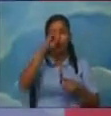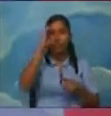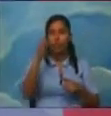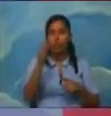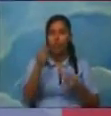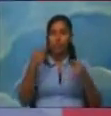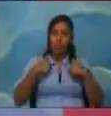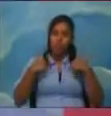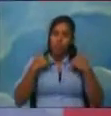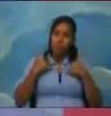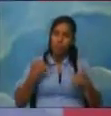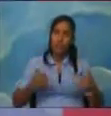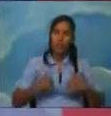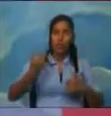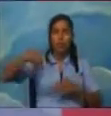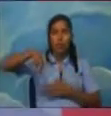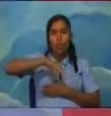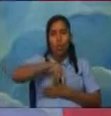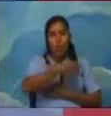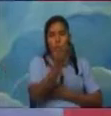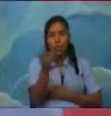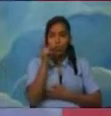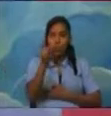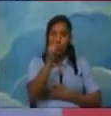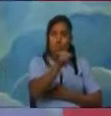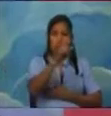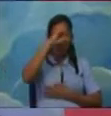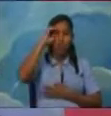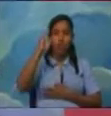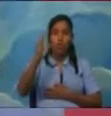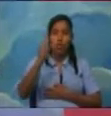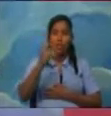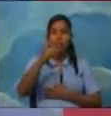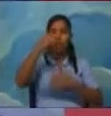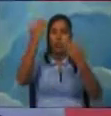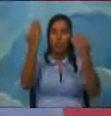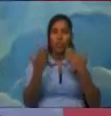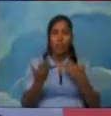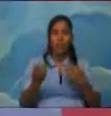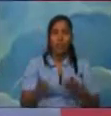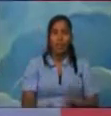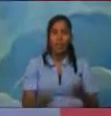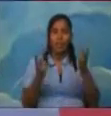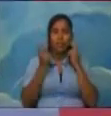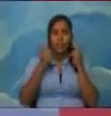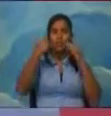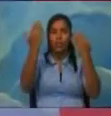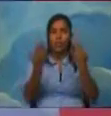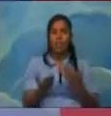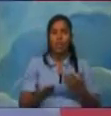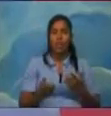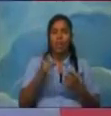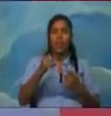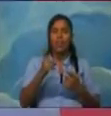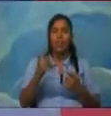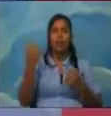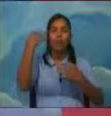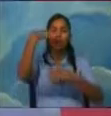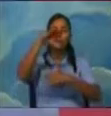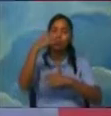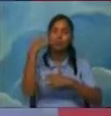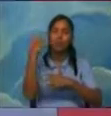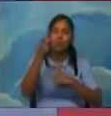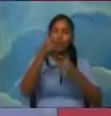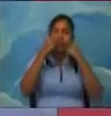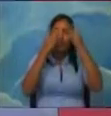el Dios nuestro, como el Dios que hoy nos da la vida, que nos da el aire que respiramos. Por Él estamos vivos,